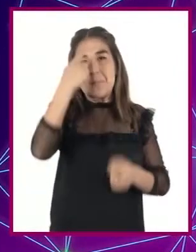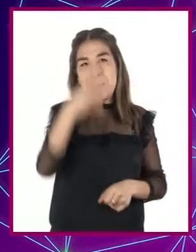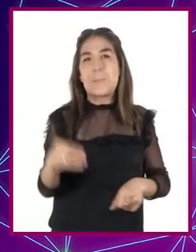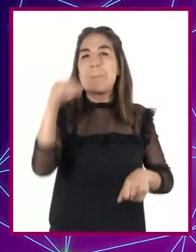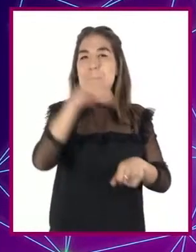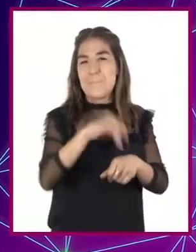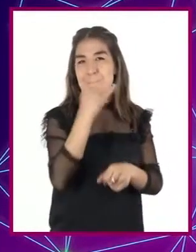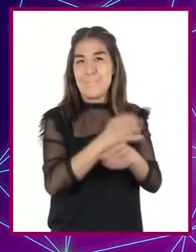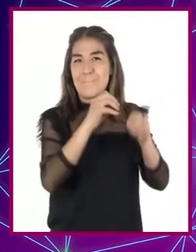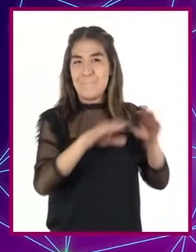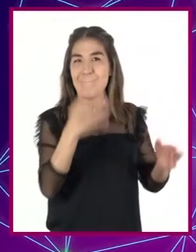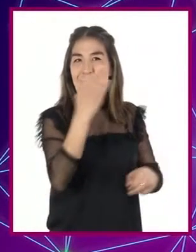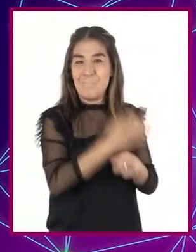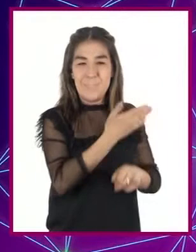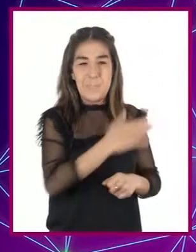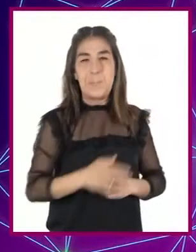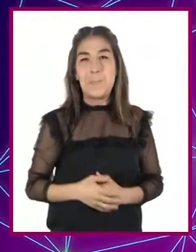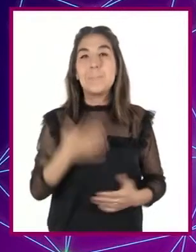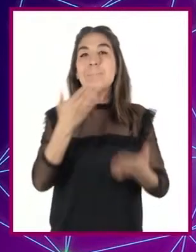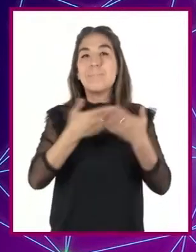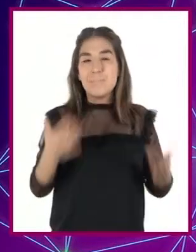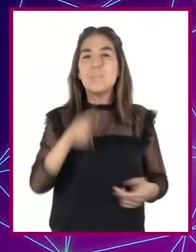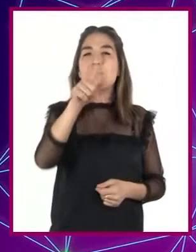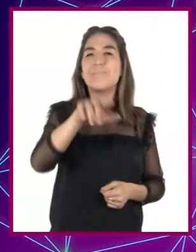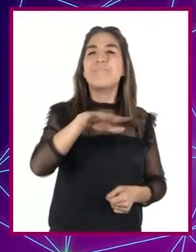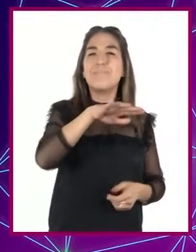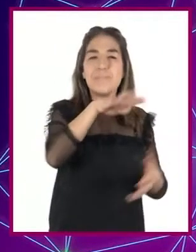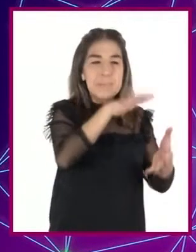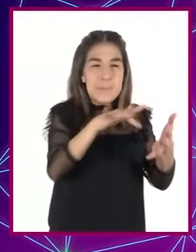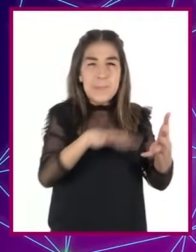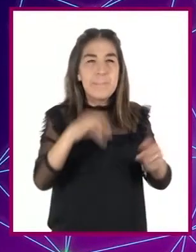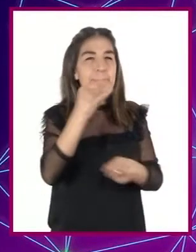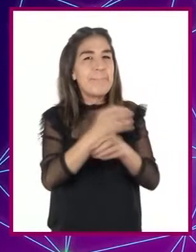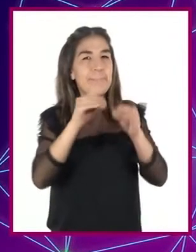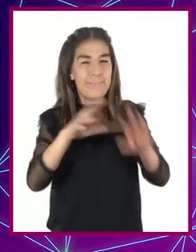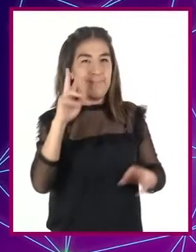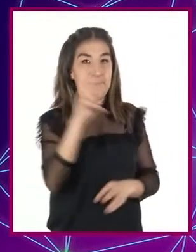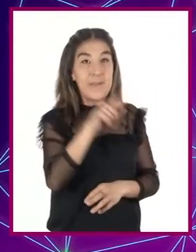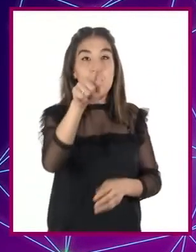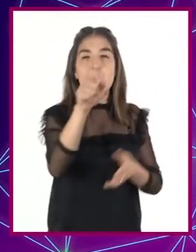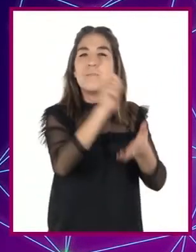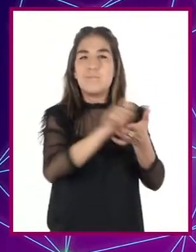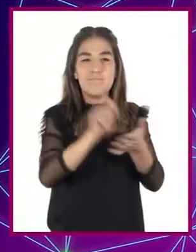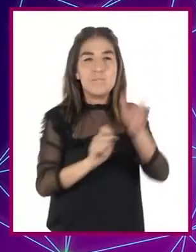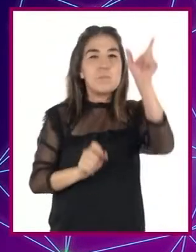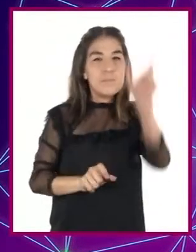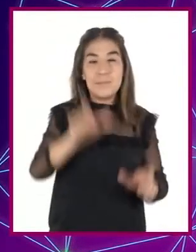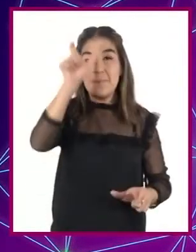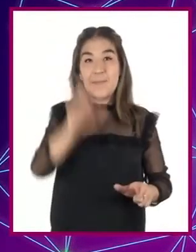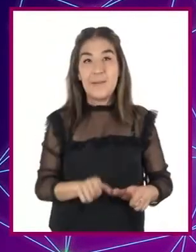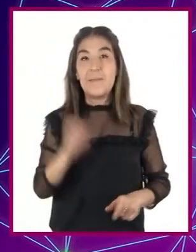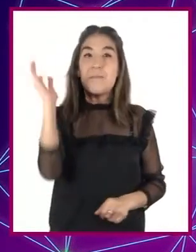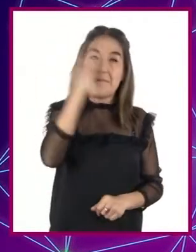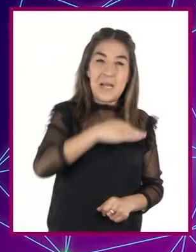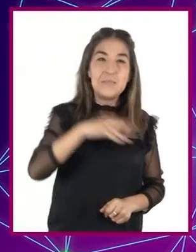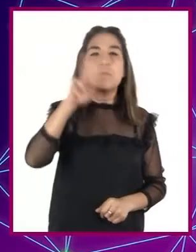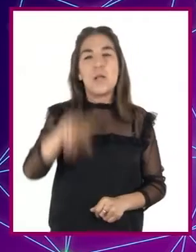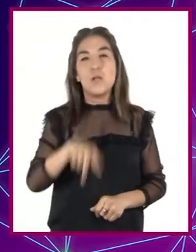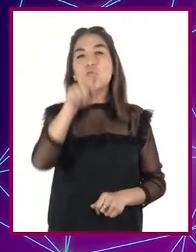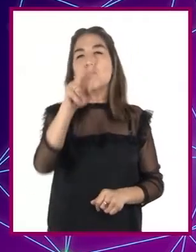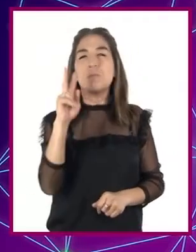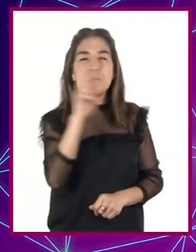datos anteriores. Ahora, lean las siguientes afirmaciones y anoten falso o verdadero según